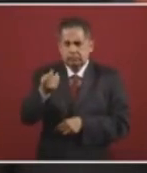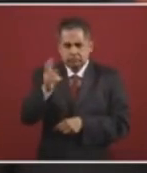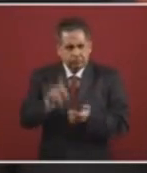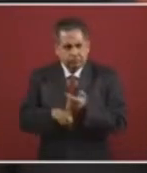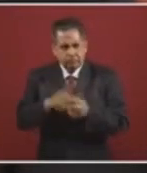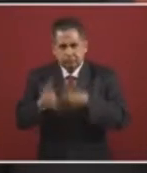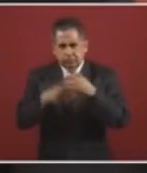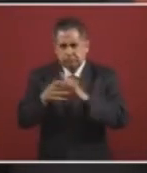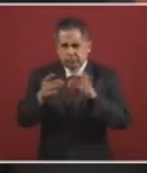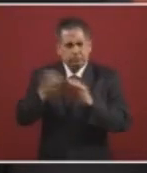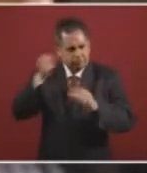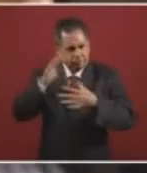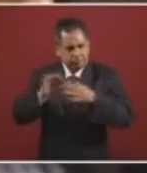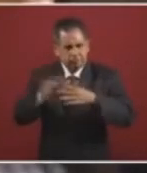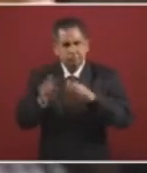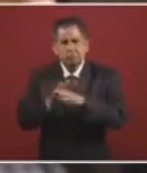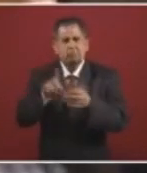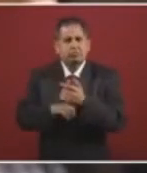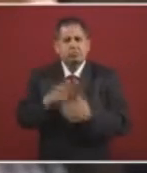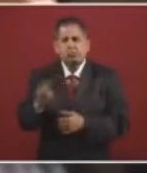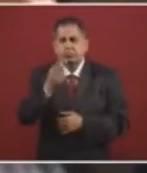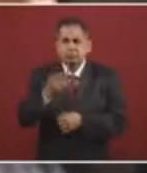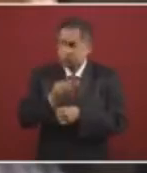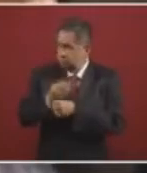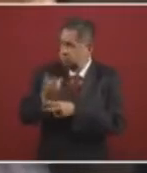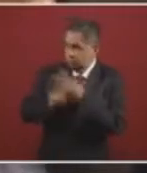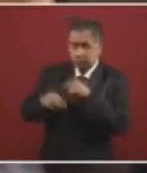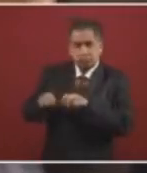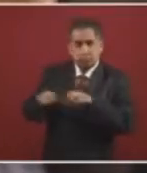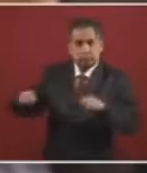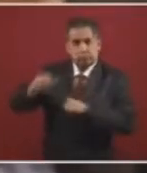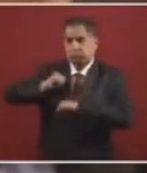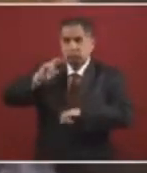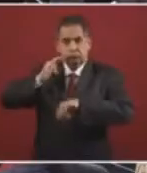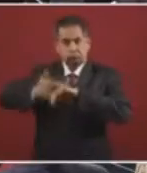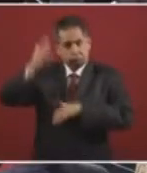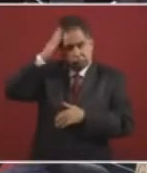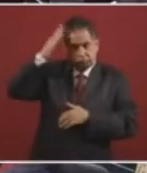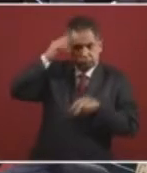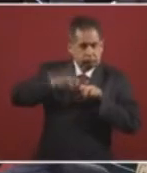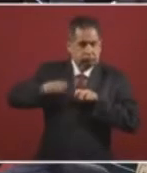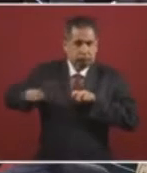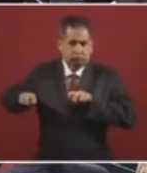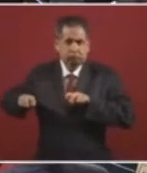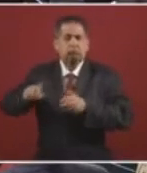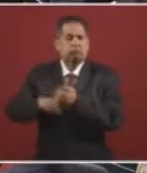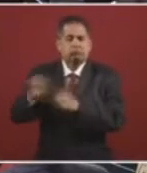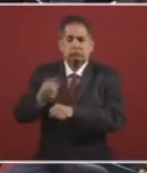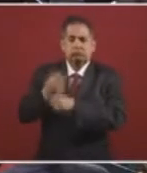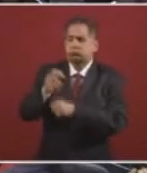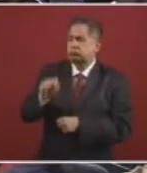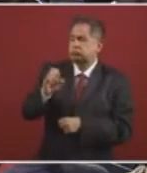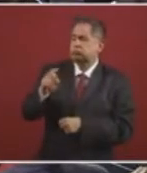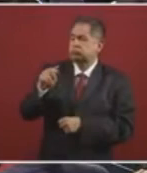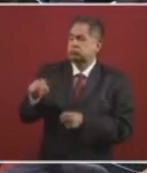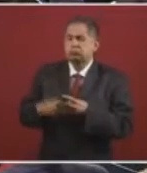se ha mencionado en esta conferencia por parte de usted. Aquí han estado los mandos, tanto de la Secretaría de la Defensa